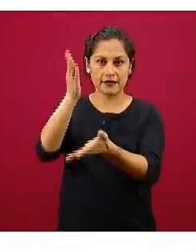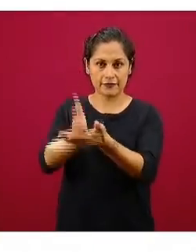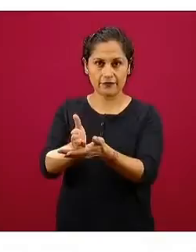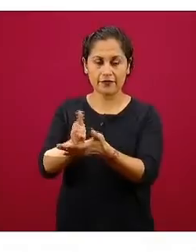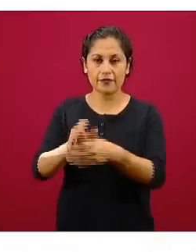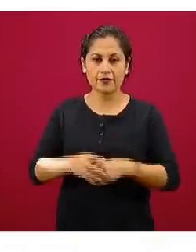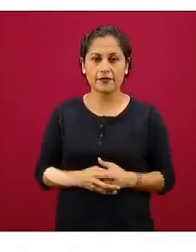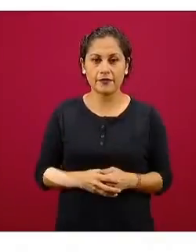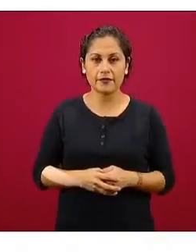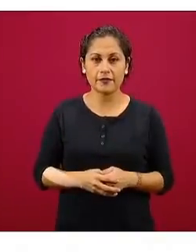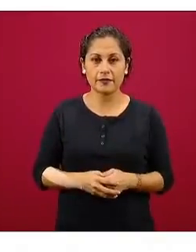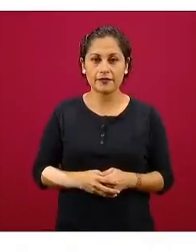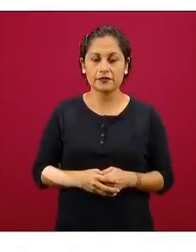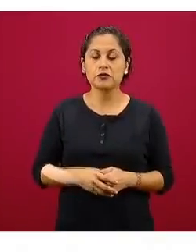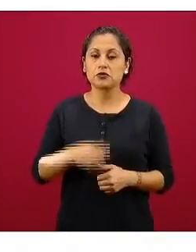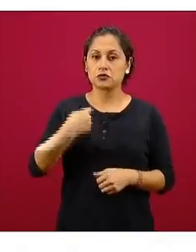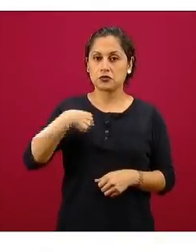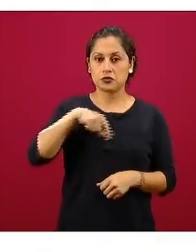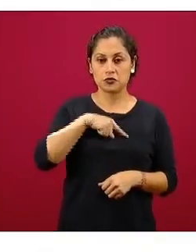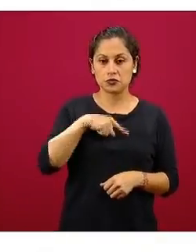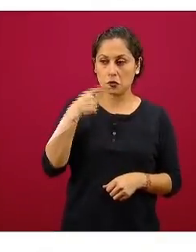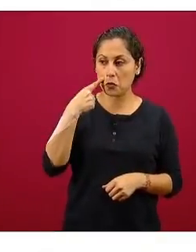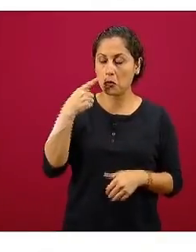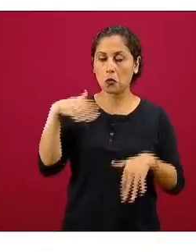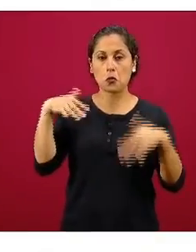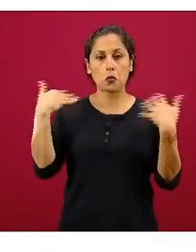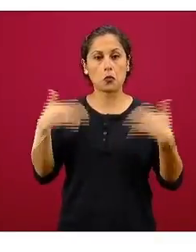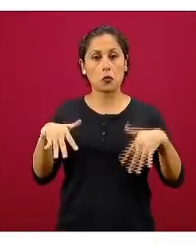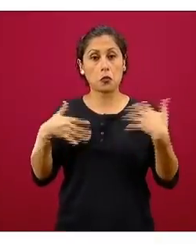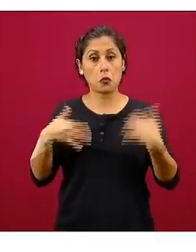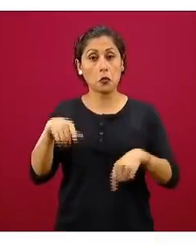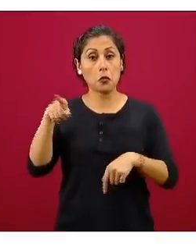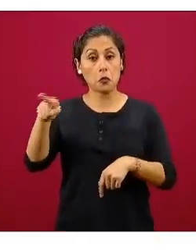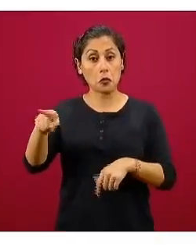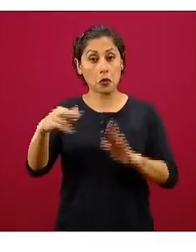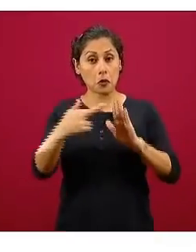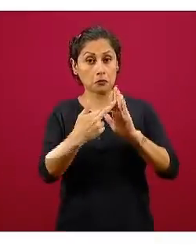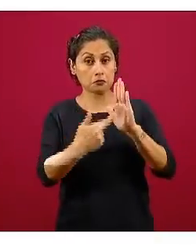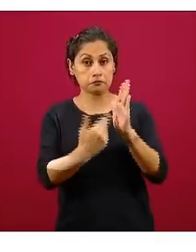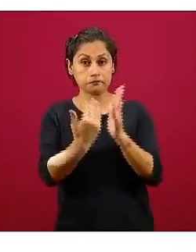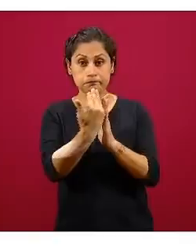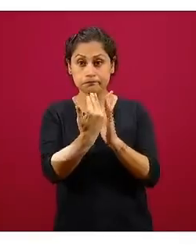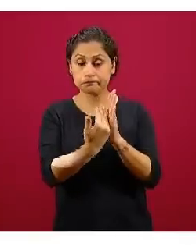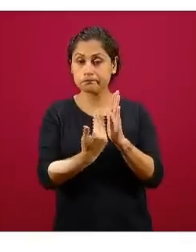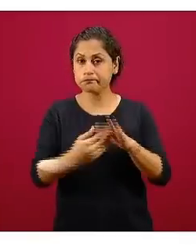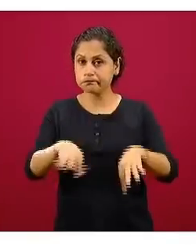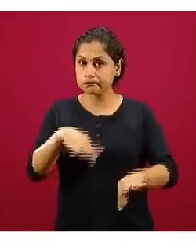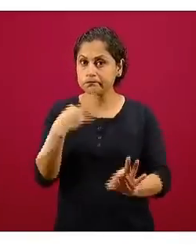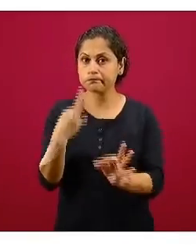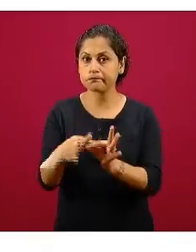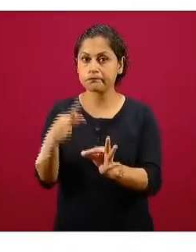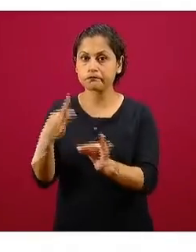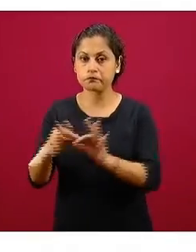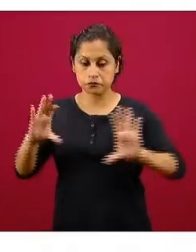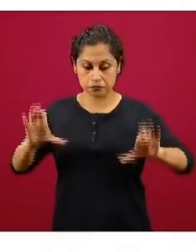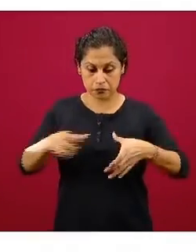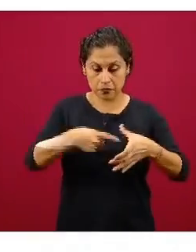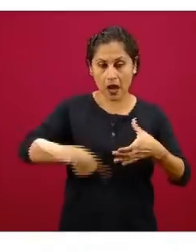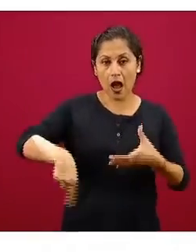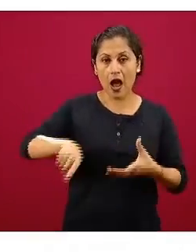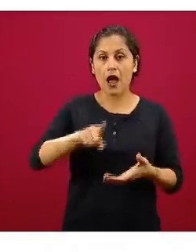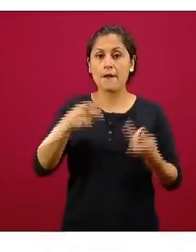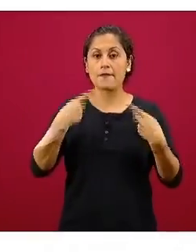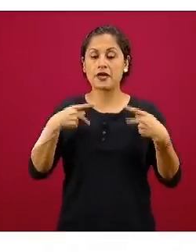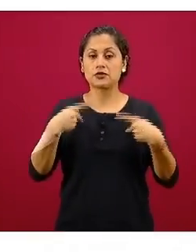de la impresión que tenemos de un buen manejo de la epidemia en Tlaxcala, tanto con las medidas comunitarias de restricción de la